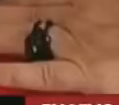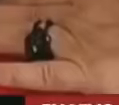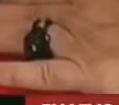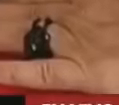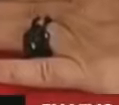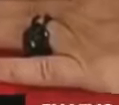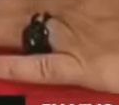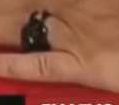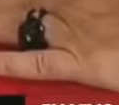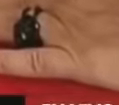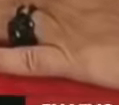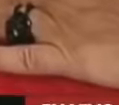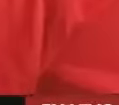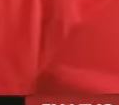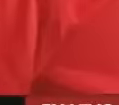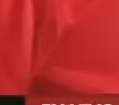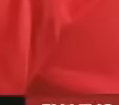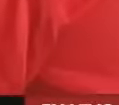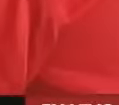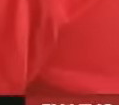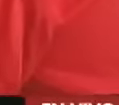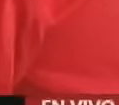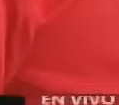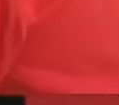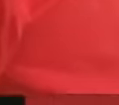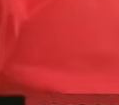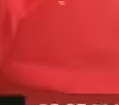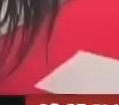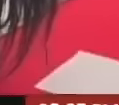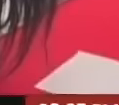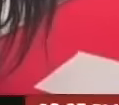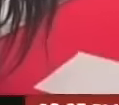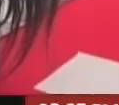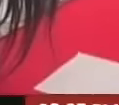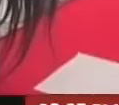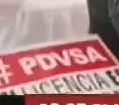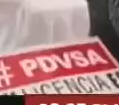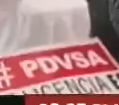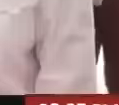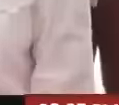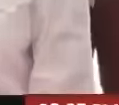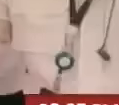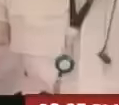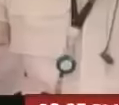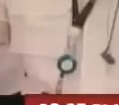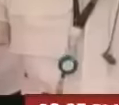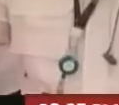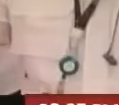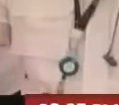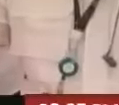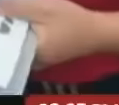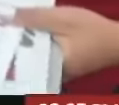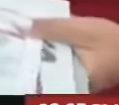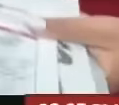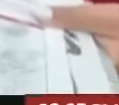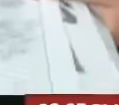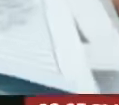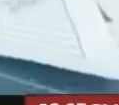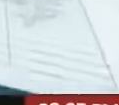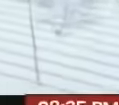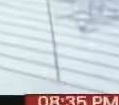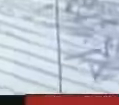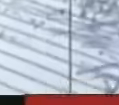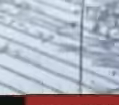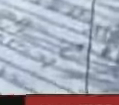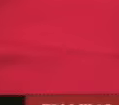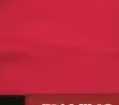Nosotros hemos demostrado que estas sanciones no podrán contra este país y contra la voluntad de un pueblo. Y aquí le decimos a